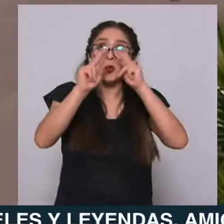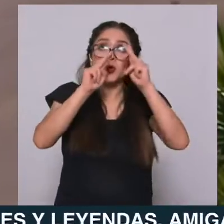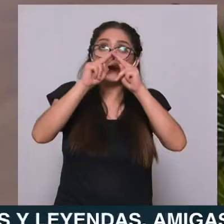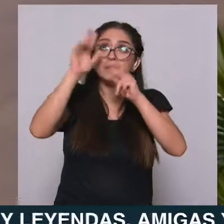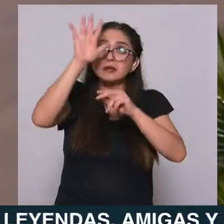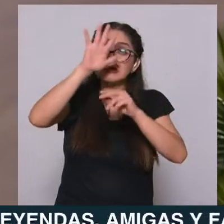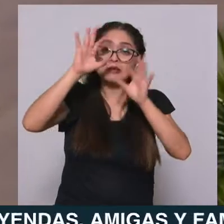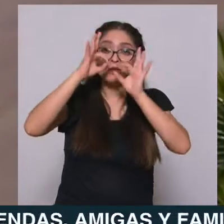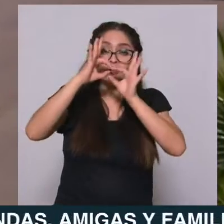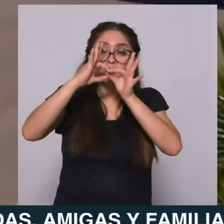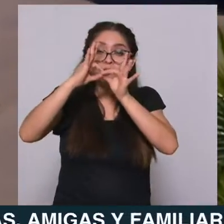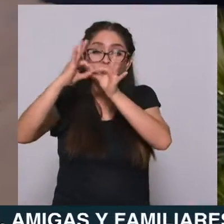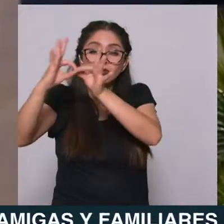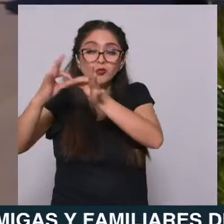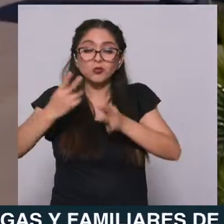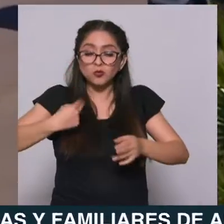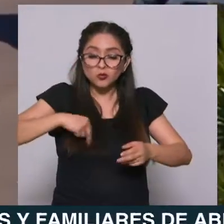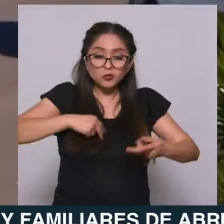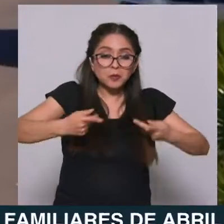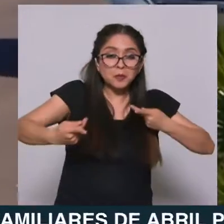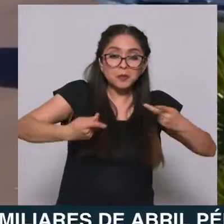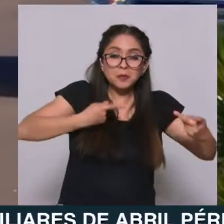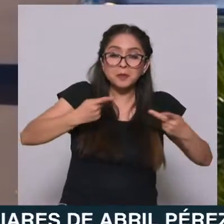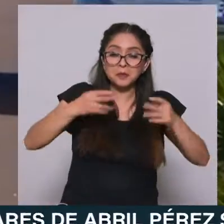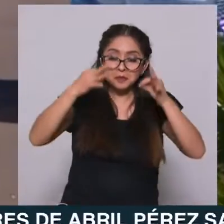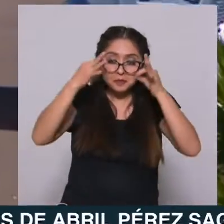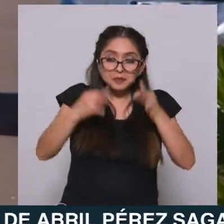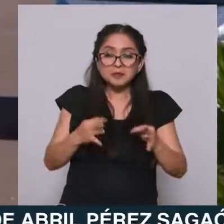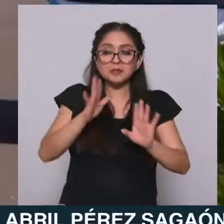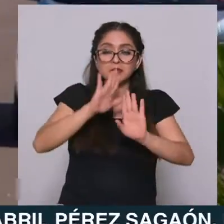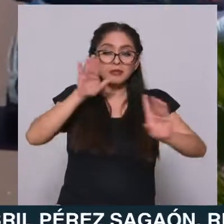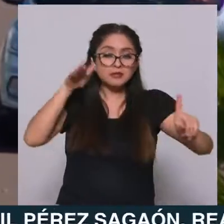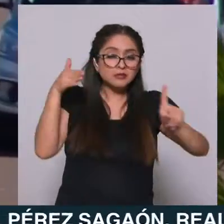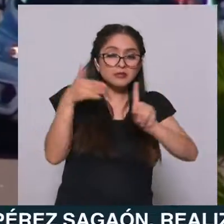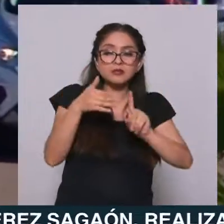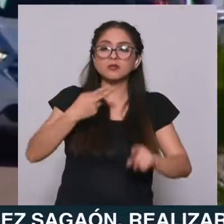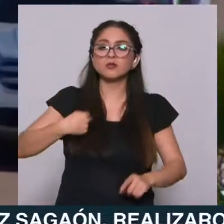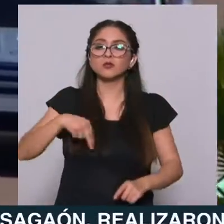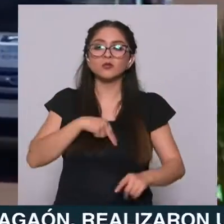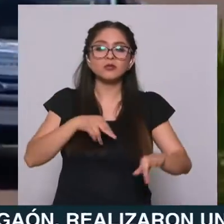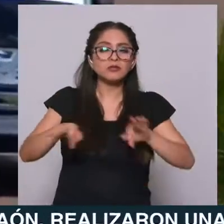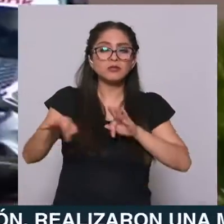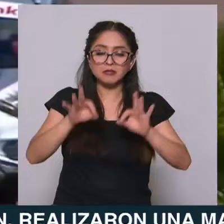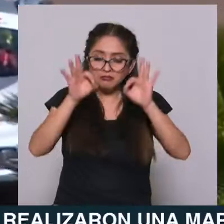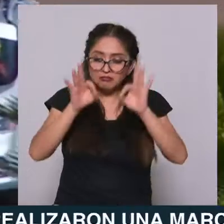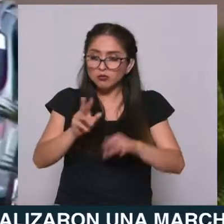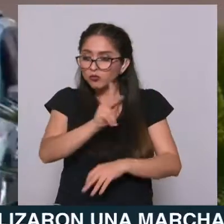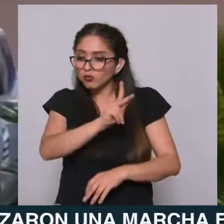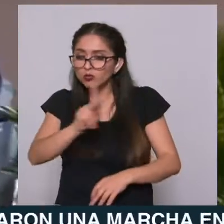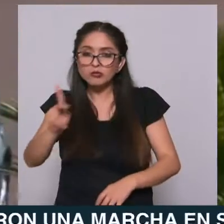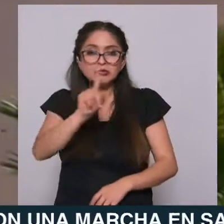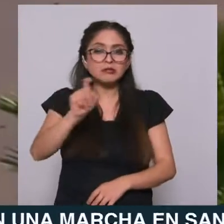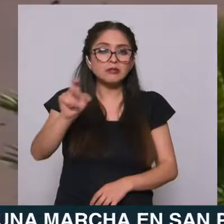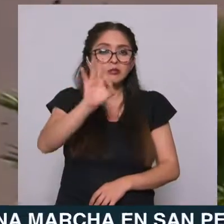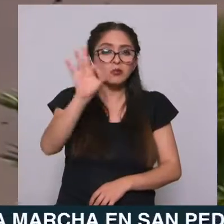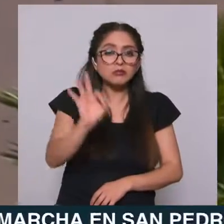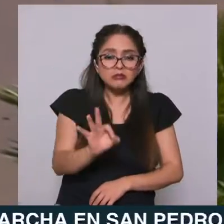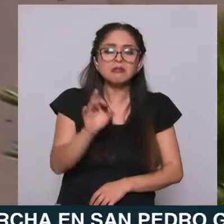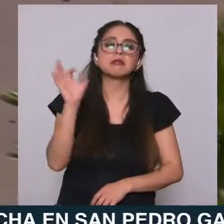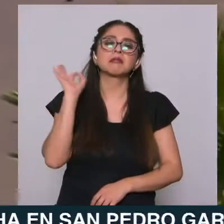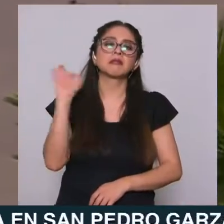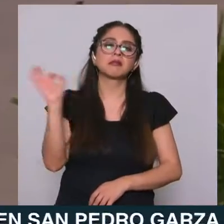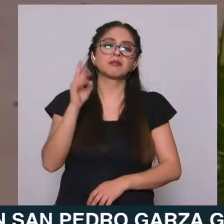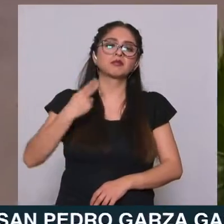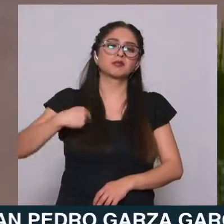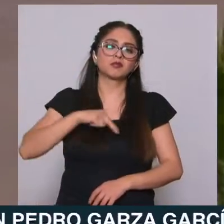lo tenemos planeado y la estrategia bien planteada y haciendo todos nuestra chamba al 100%, yo creo que nos podemos llevar hasta la